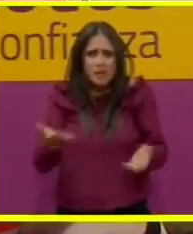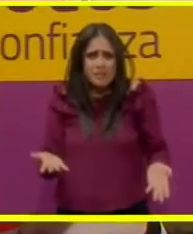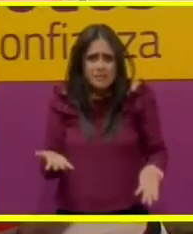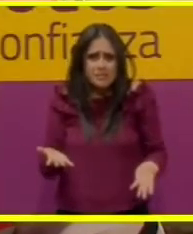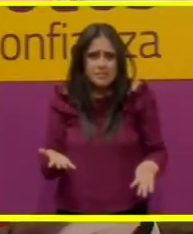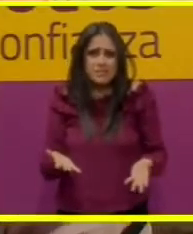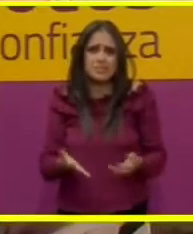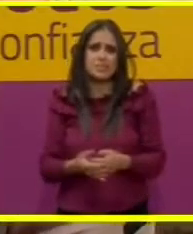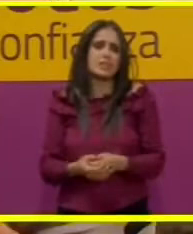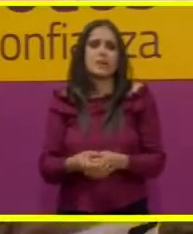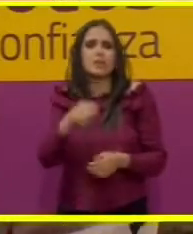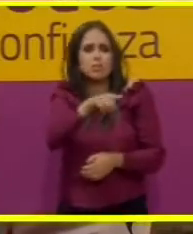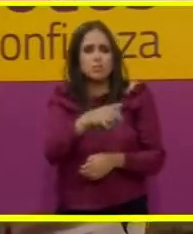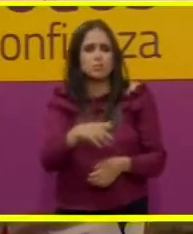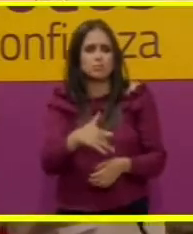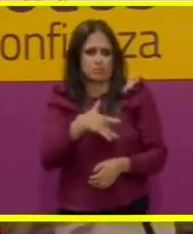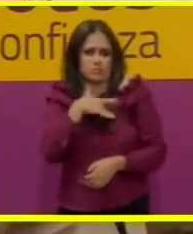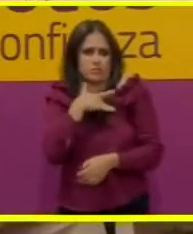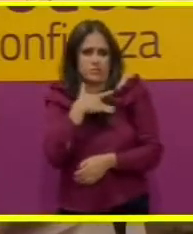Oye, ¿no sientes